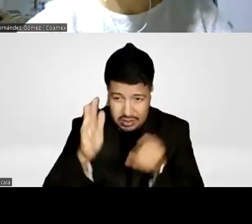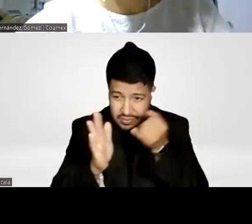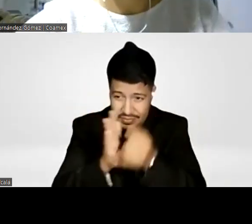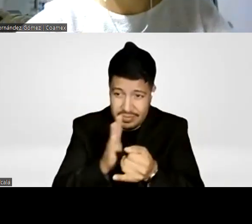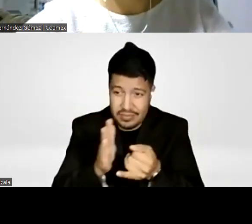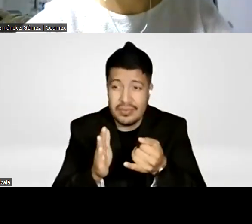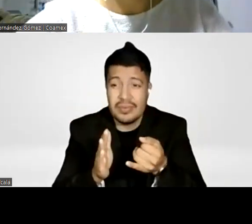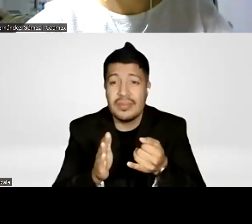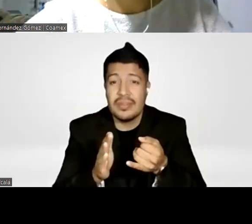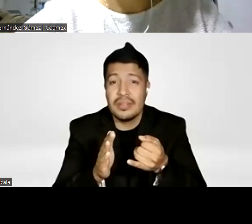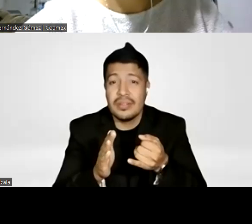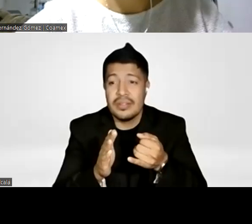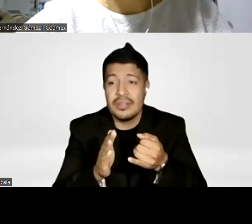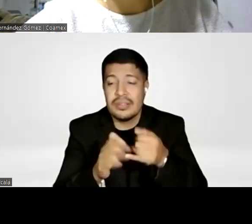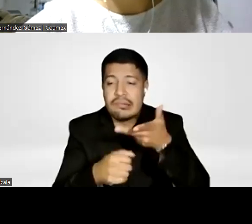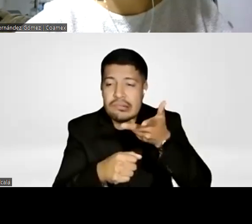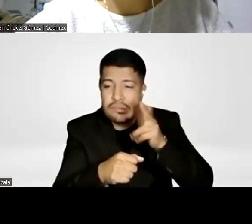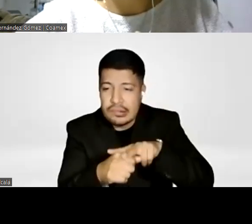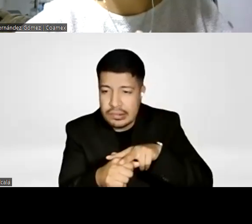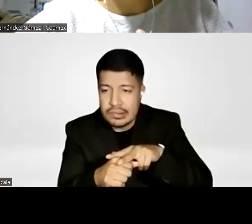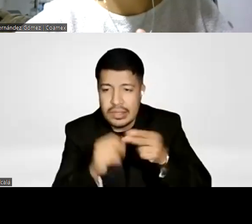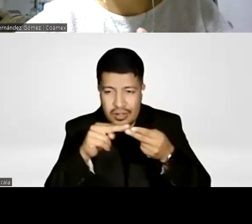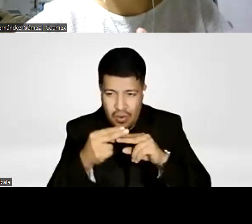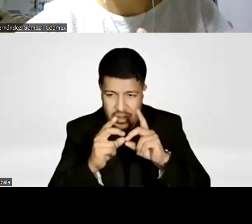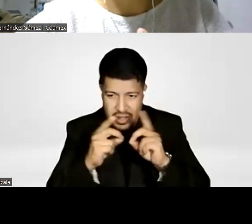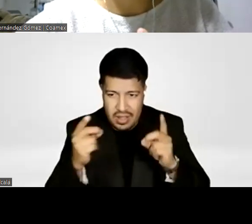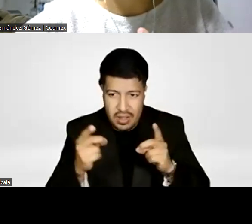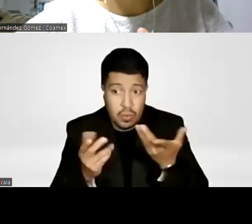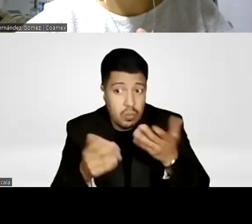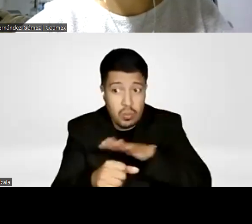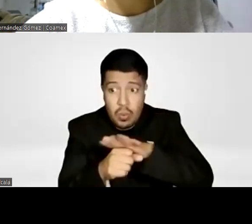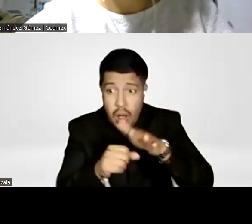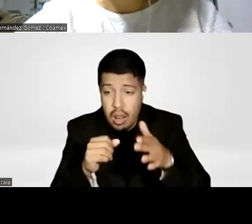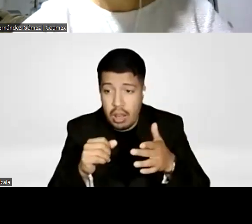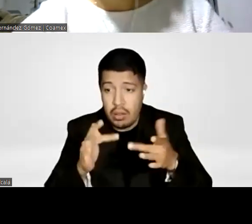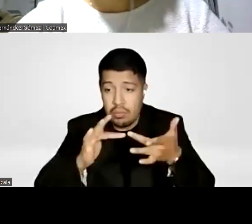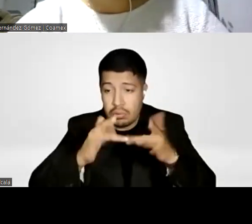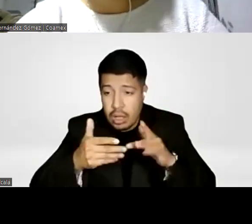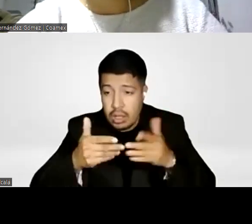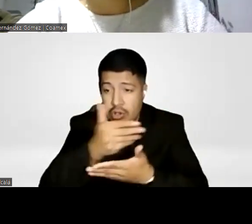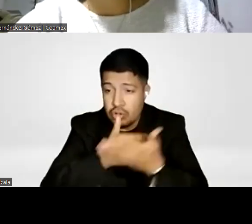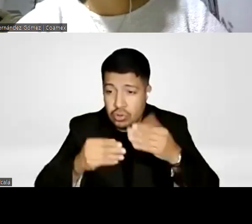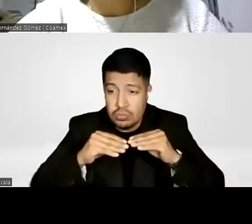Atención al Neurodesarrollo. No sé a qué redes sociales podría dirigirse la audiencia.